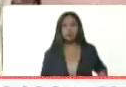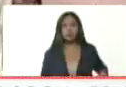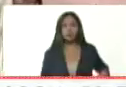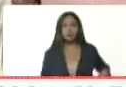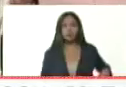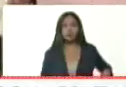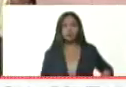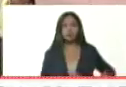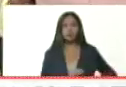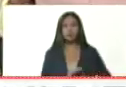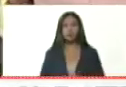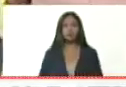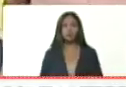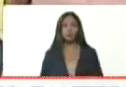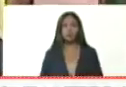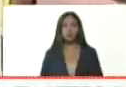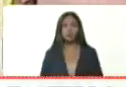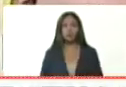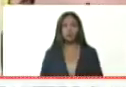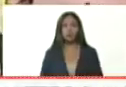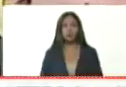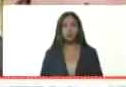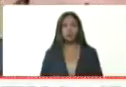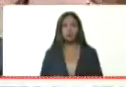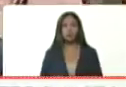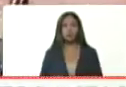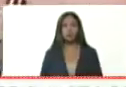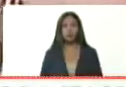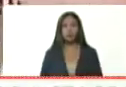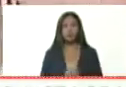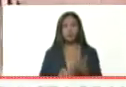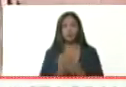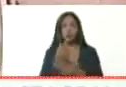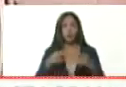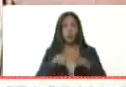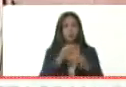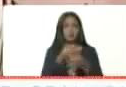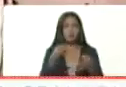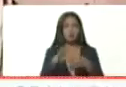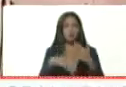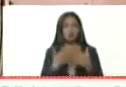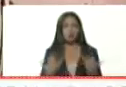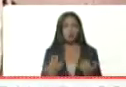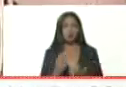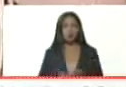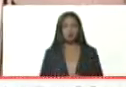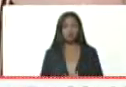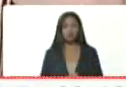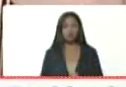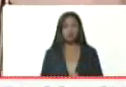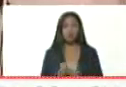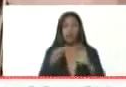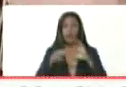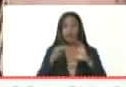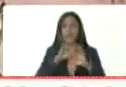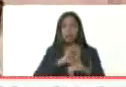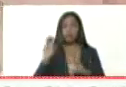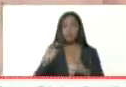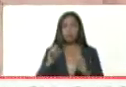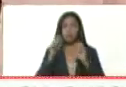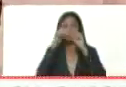las ferias escolares funcionen perfectamente y a través del carné de la patria les tengo su